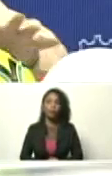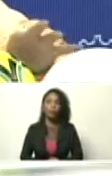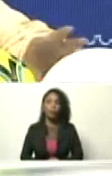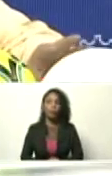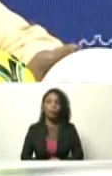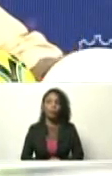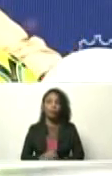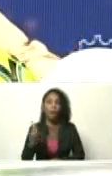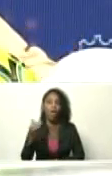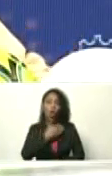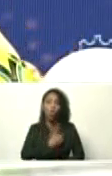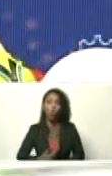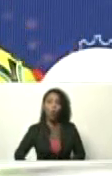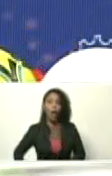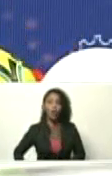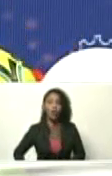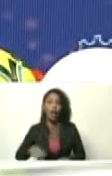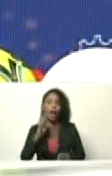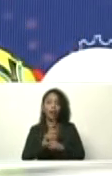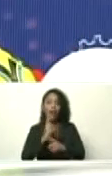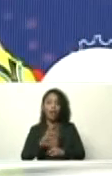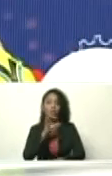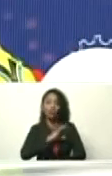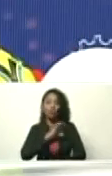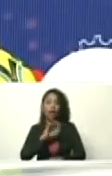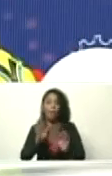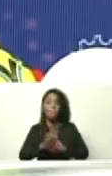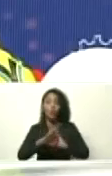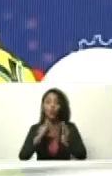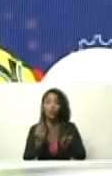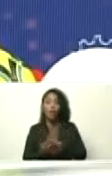Ellos son dueños de las grandes redes sociales que llegan al mundo.